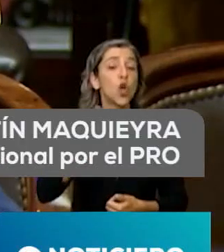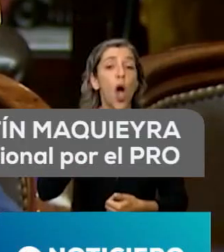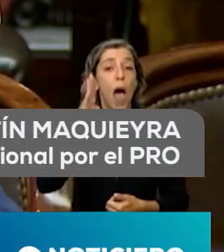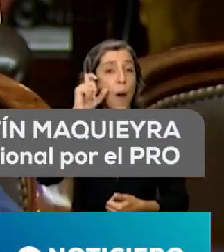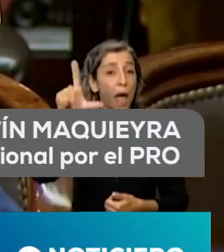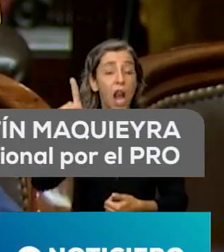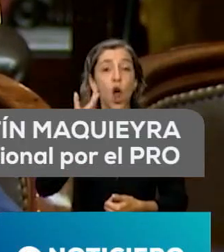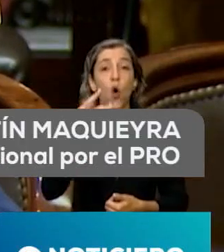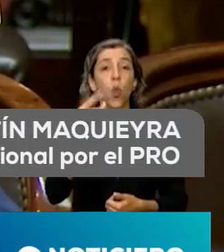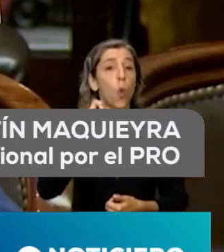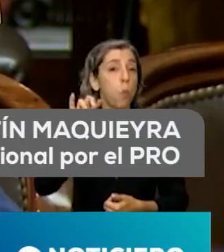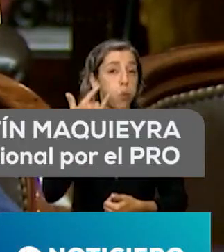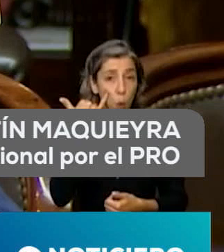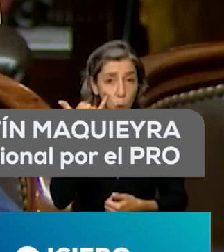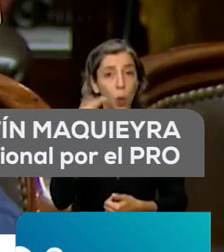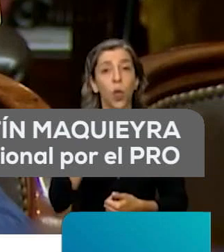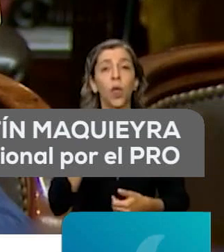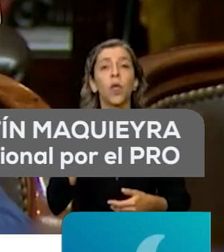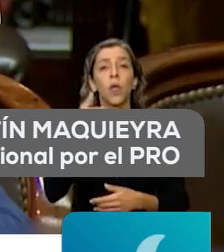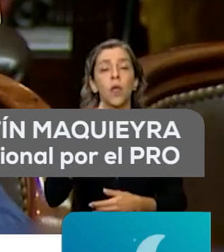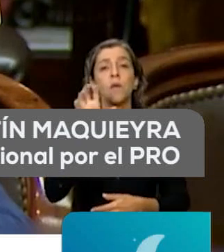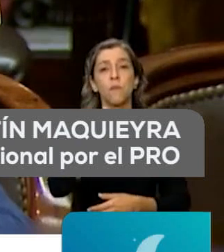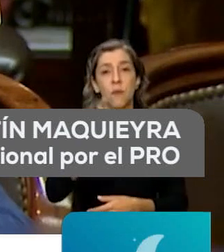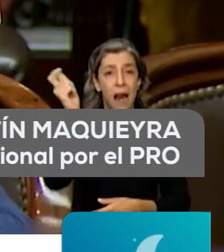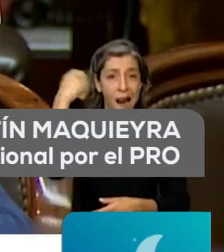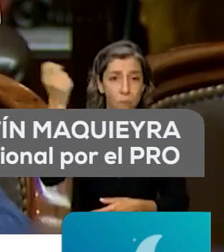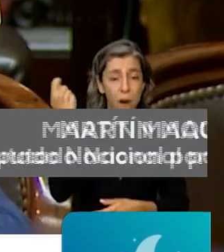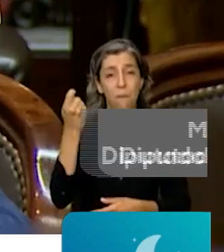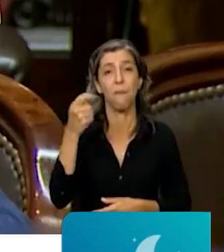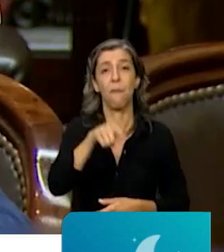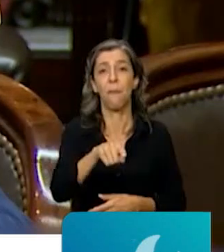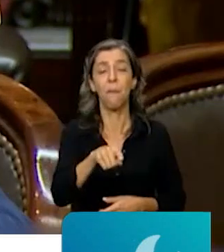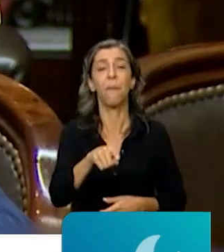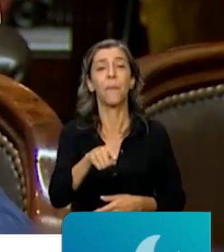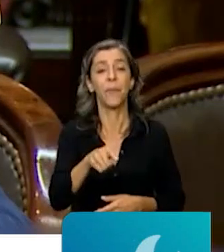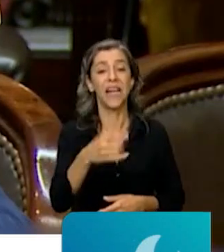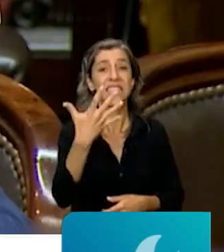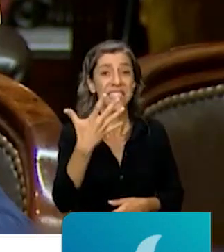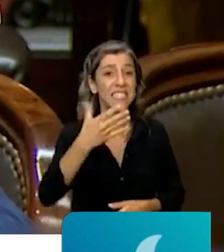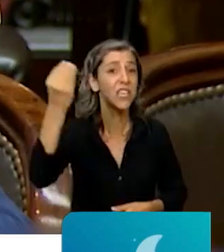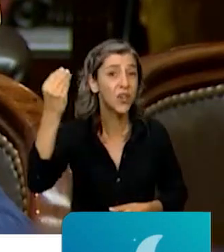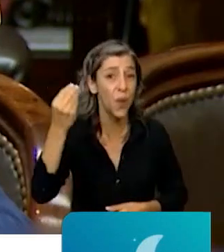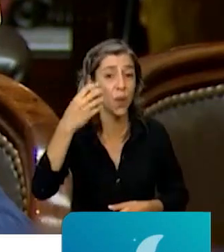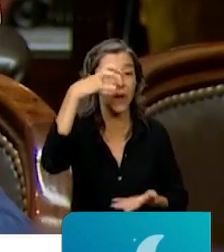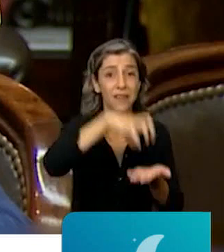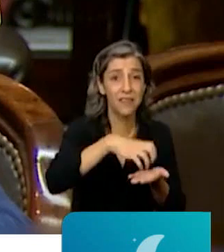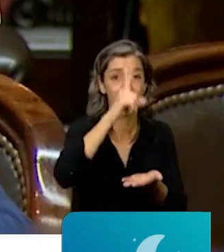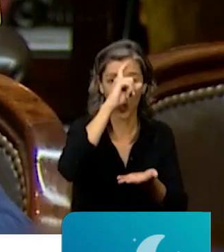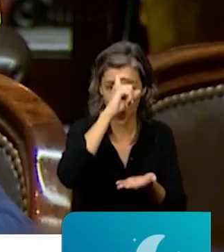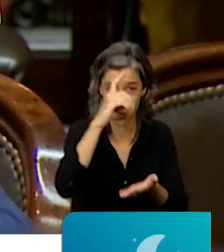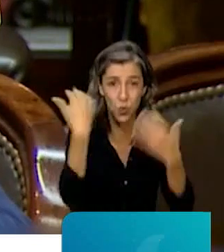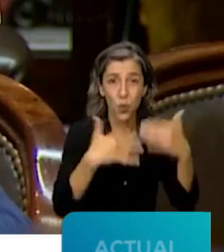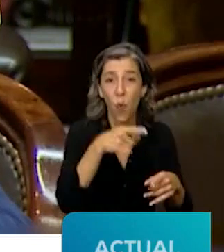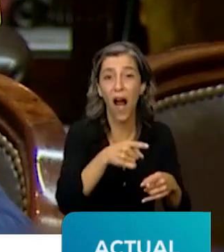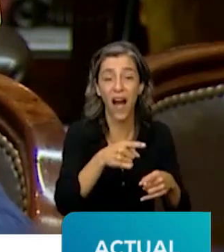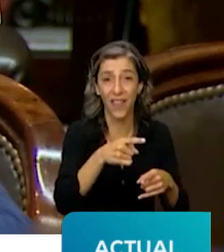a un jardín en Santa Rosa. Entró 5 veces a una guardia durante